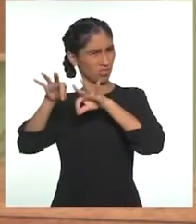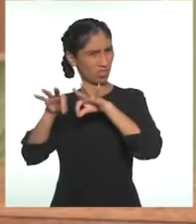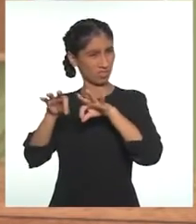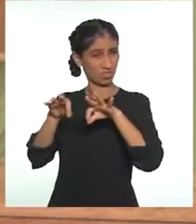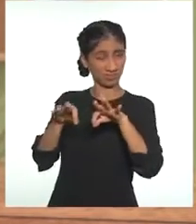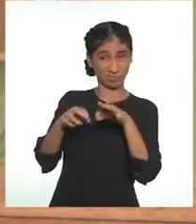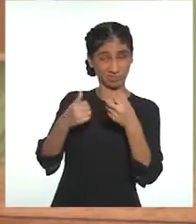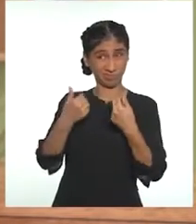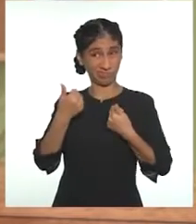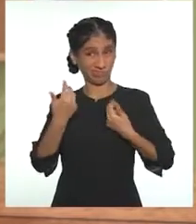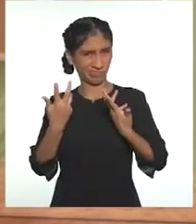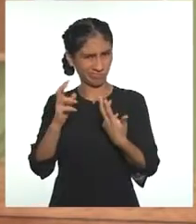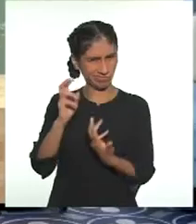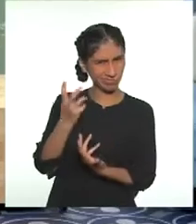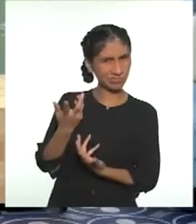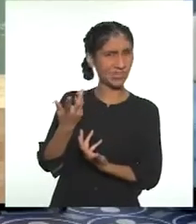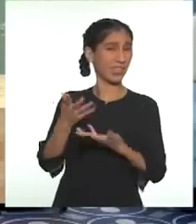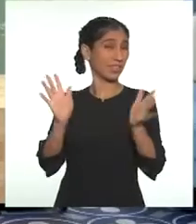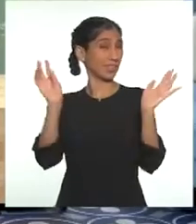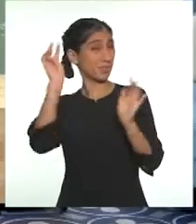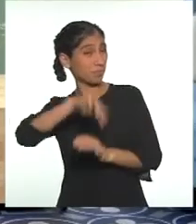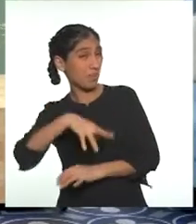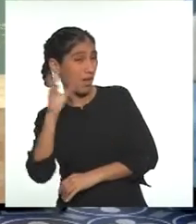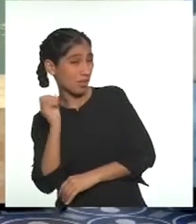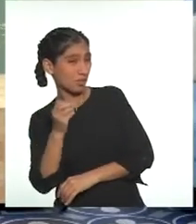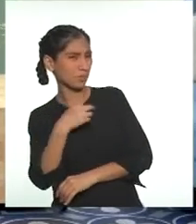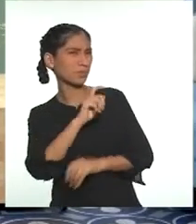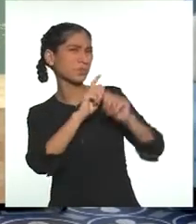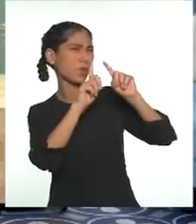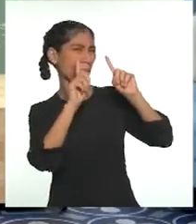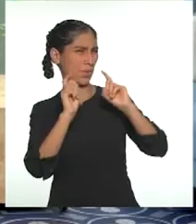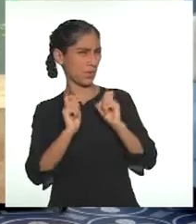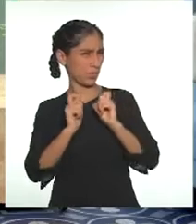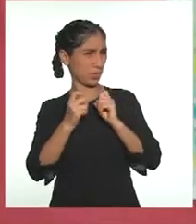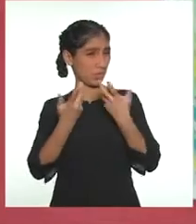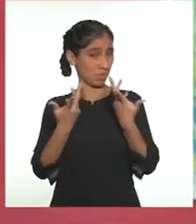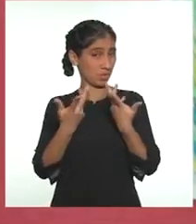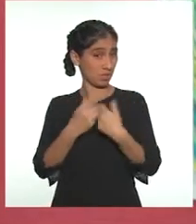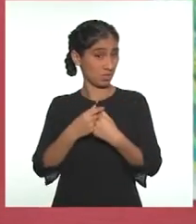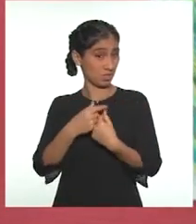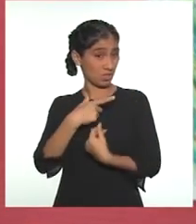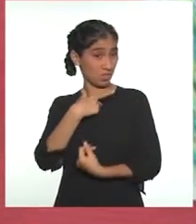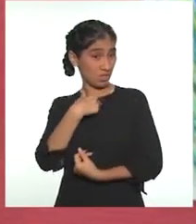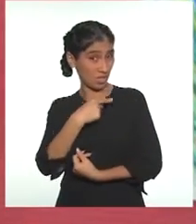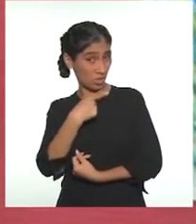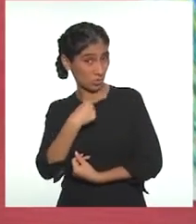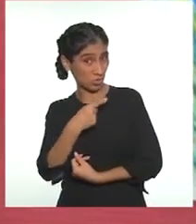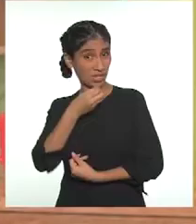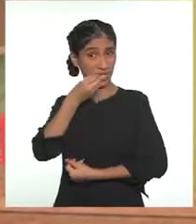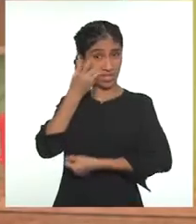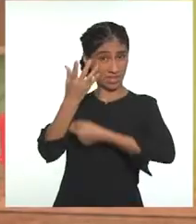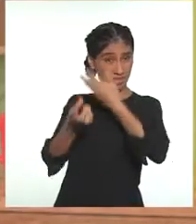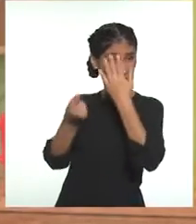salido cuestionador. Mario, una pregunta. ¿Te gusta que te diga